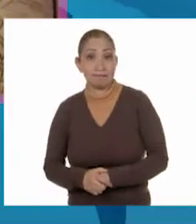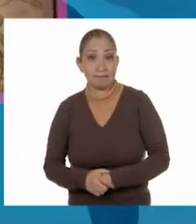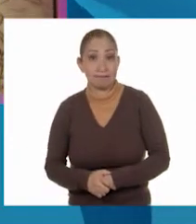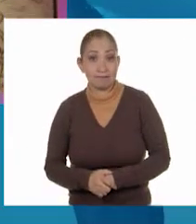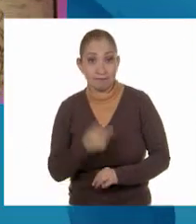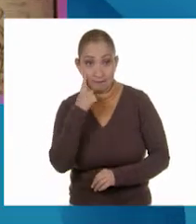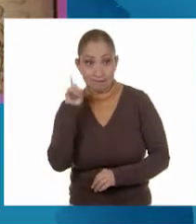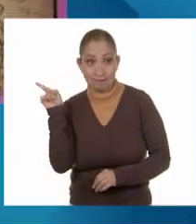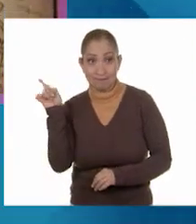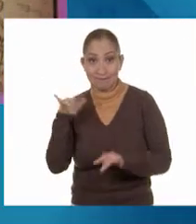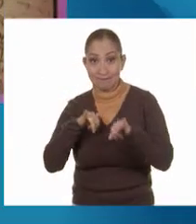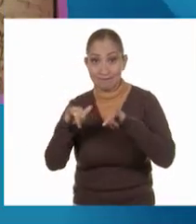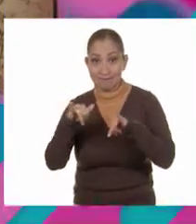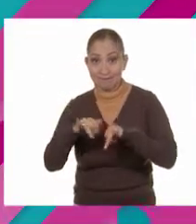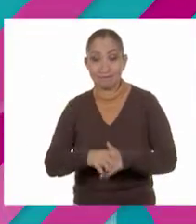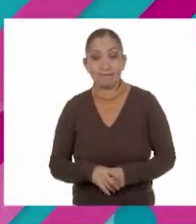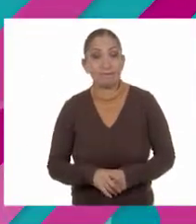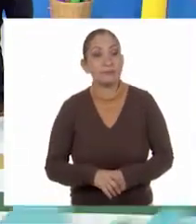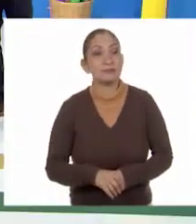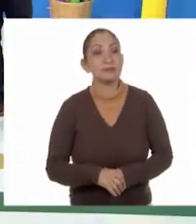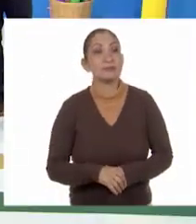Pasemos a este mapa. Muy bien, maestra.